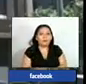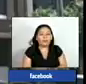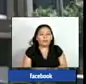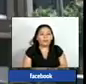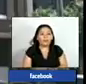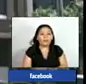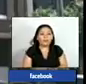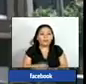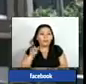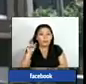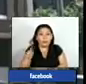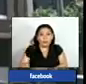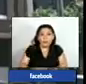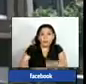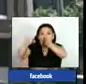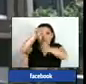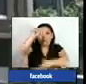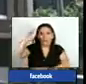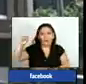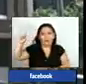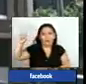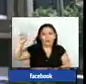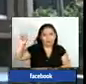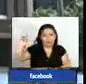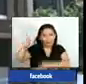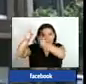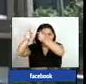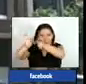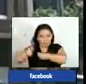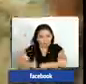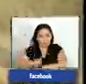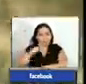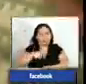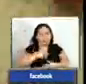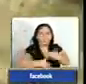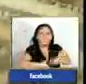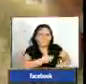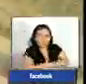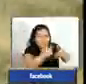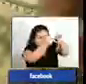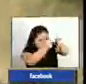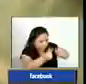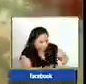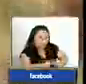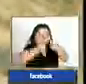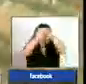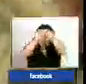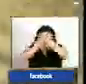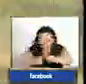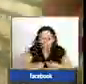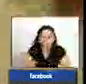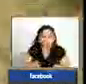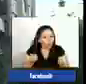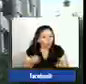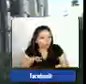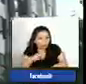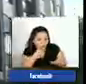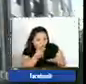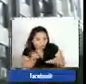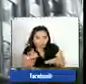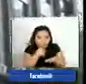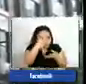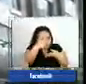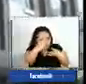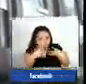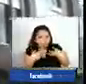La Corte de Cuentas de la República continúa en el proceso de auditar el uso de los fondos del Estado durante la emergencia por la pandemia del coronavirus.